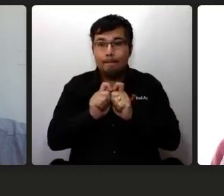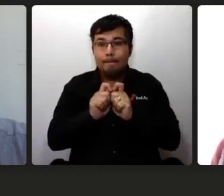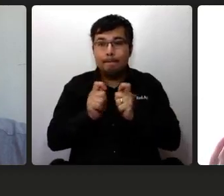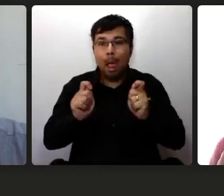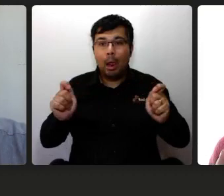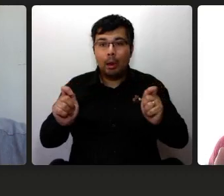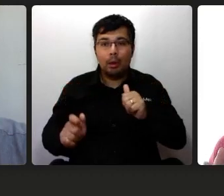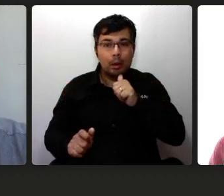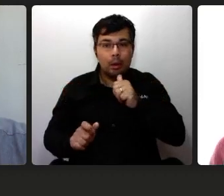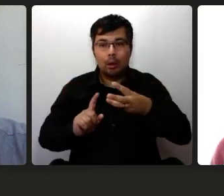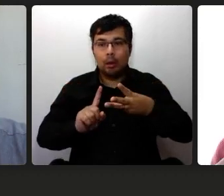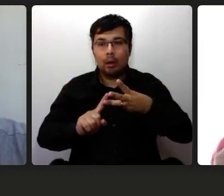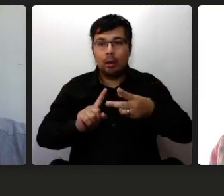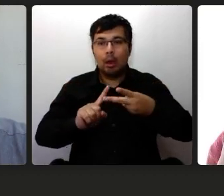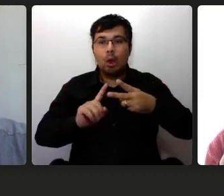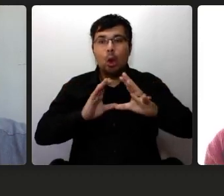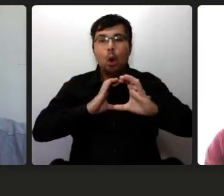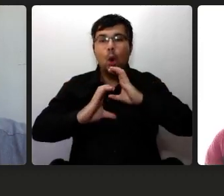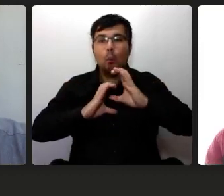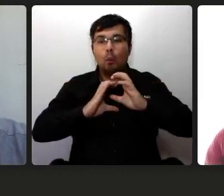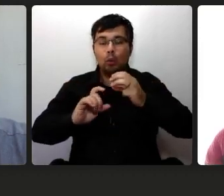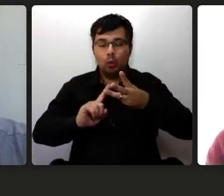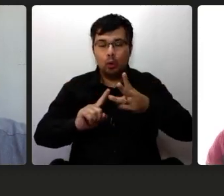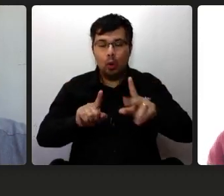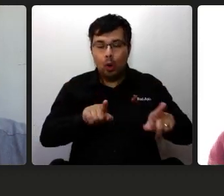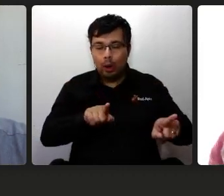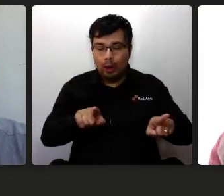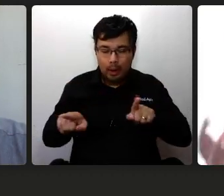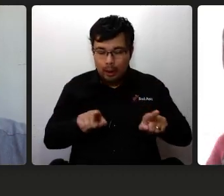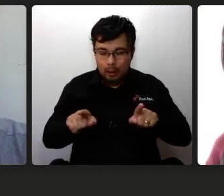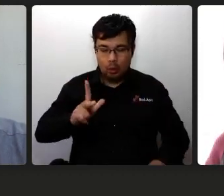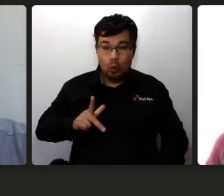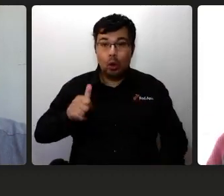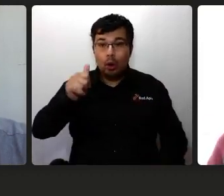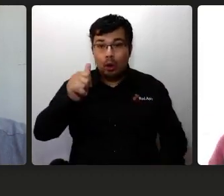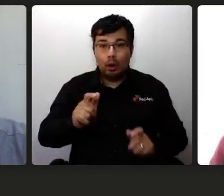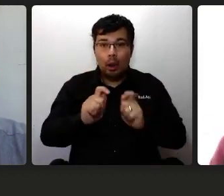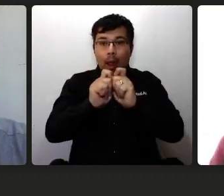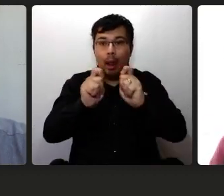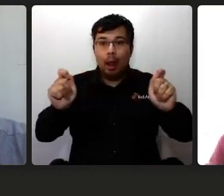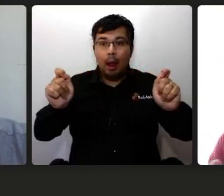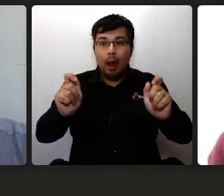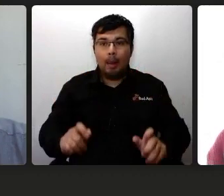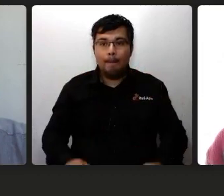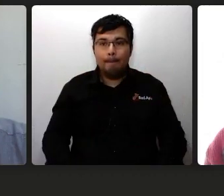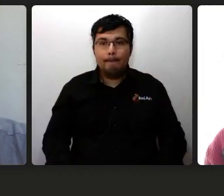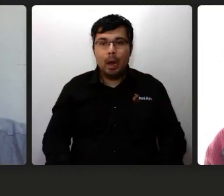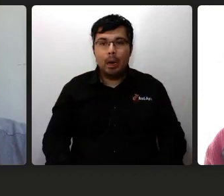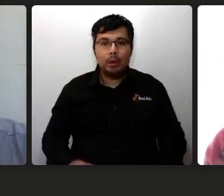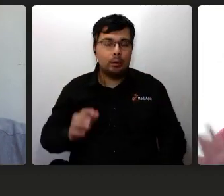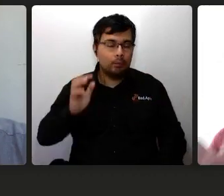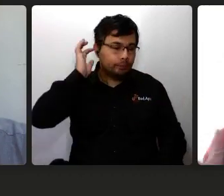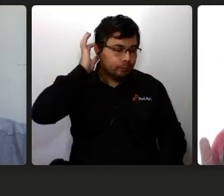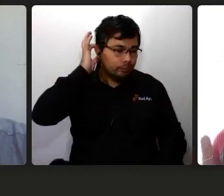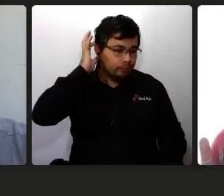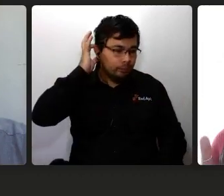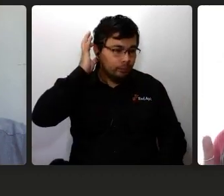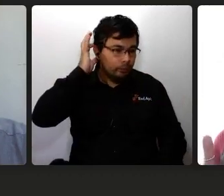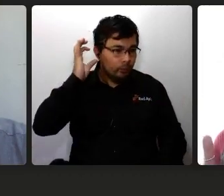con comunicación, tiene que ver con gestión de cliente, tiene que ver con campaña, tiene que ver con distintas